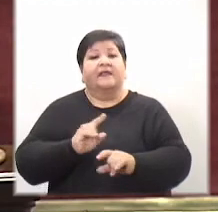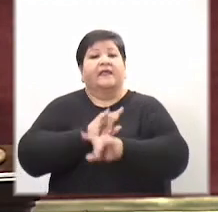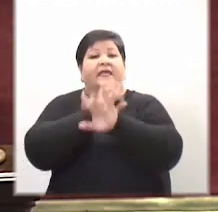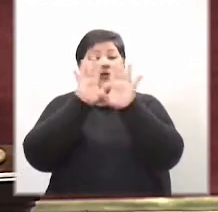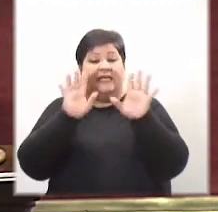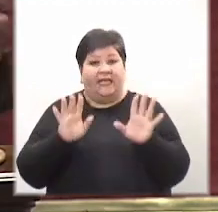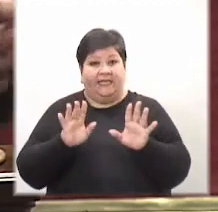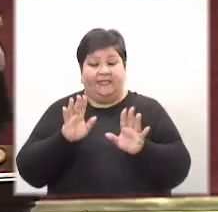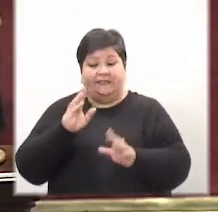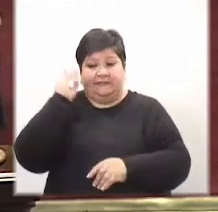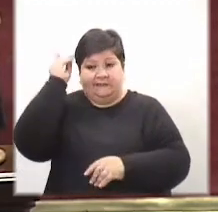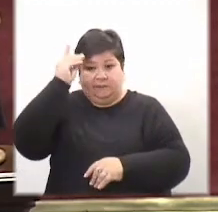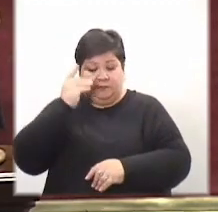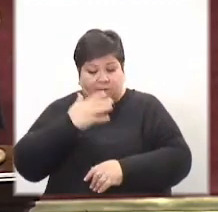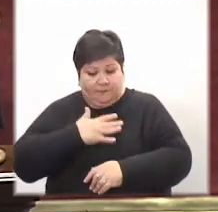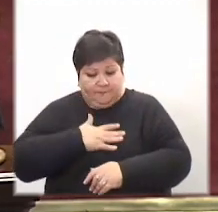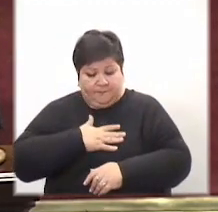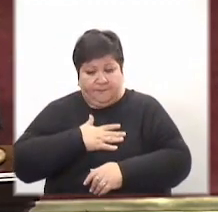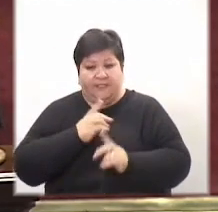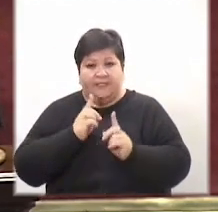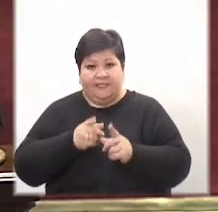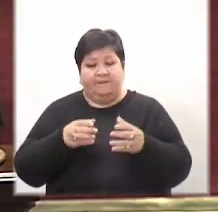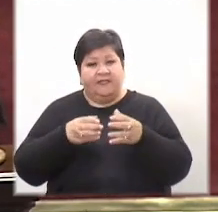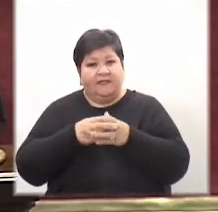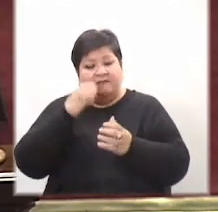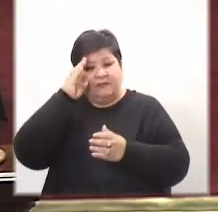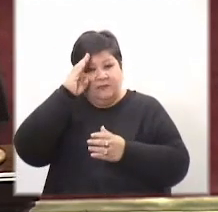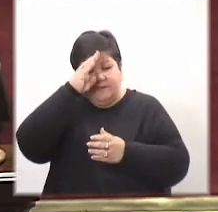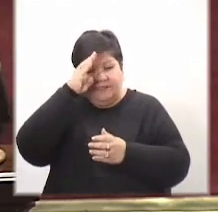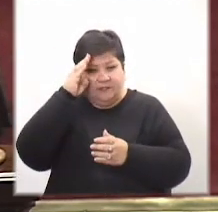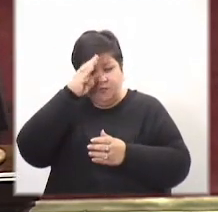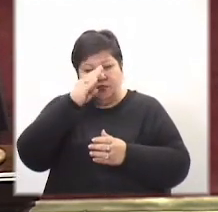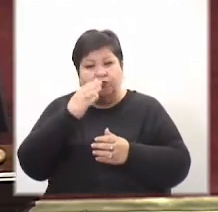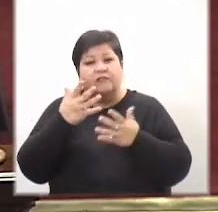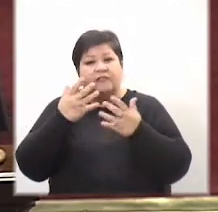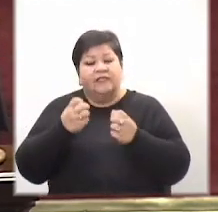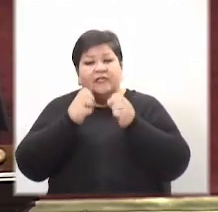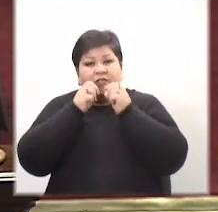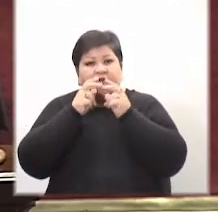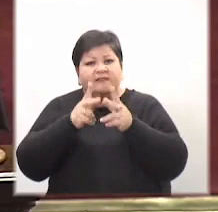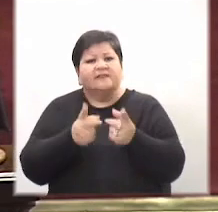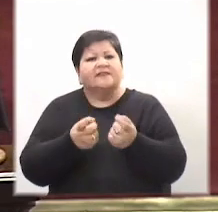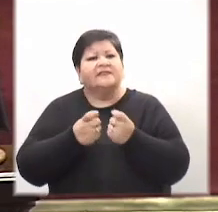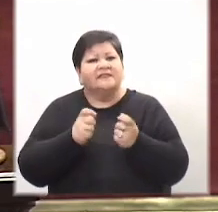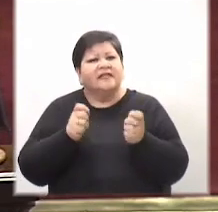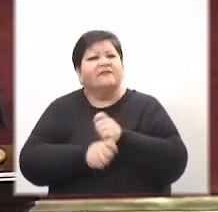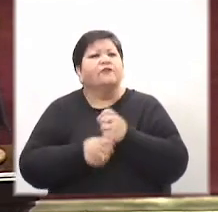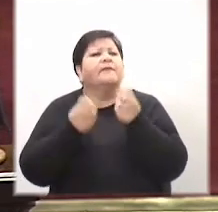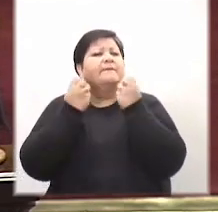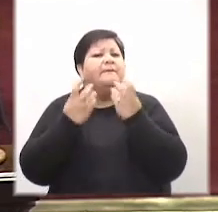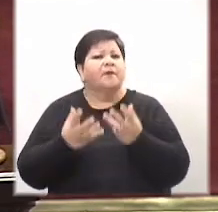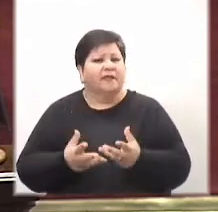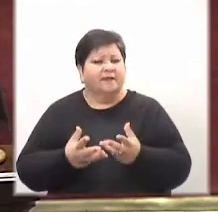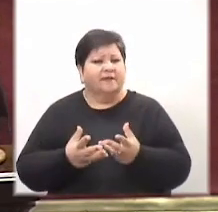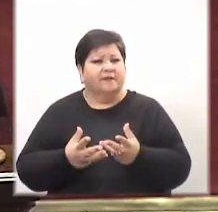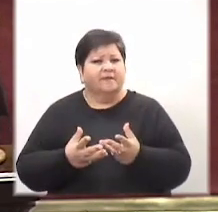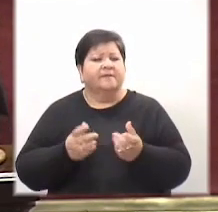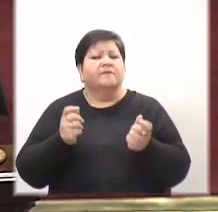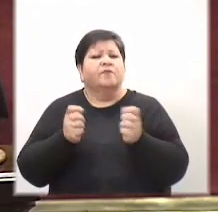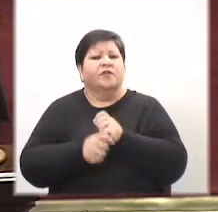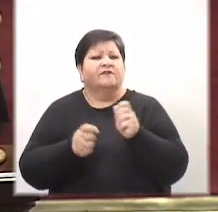de este legislador y de Cabildo Abierto, es que pasaré a mencionar por qué es necesaria esta reforma y las modificaciones